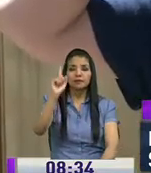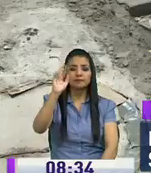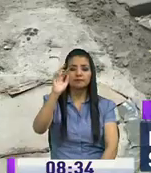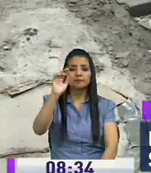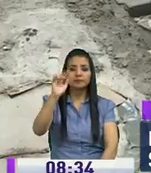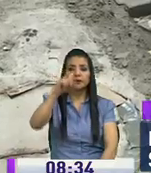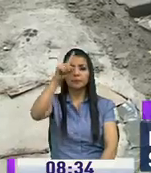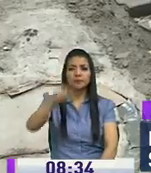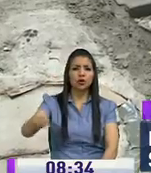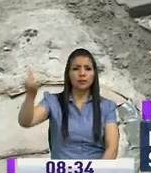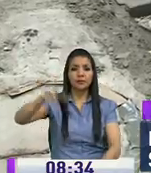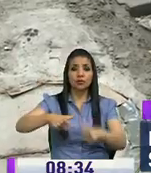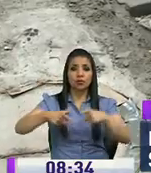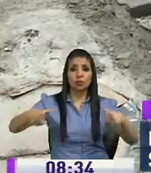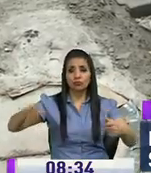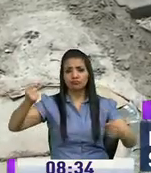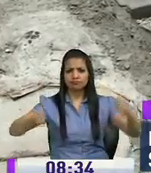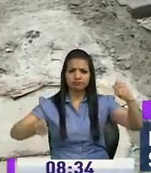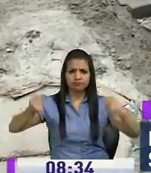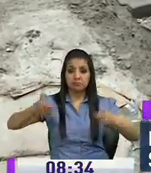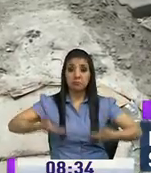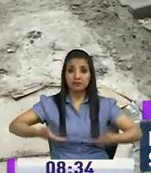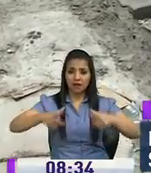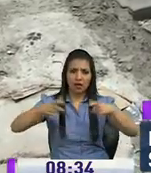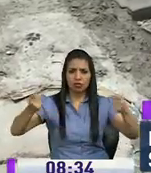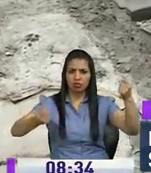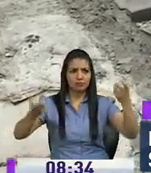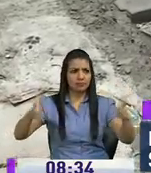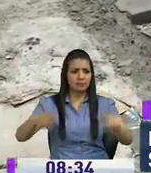no carros pesados, pero